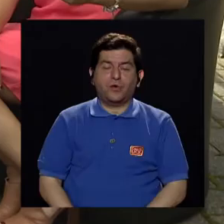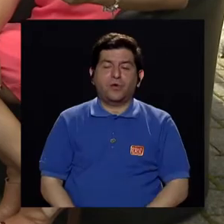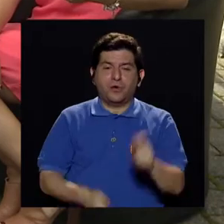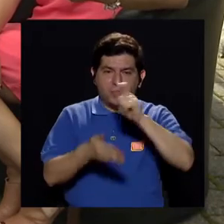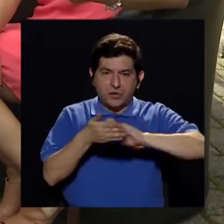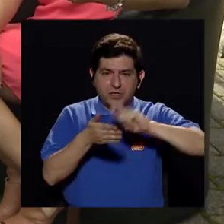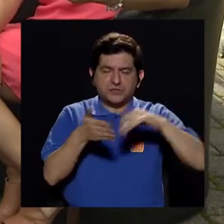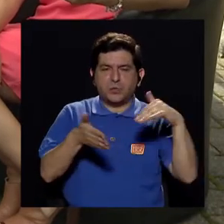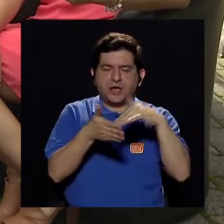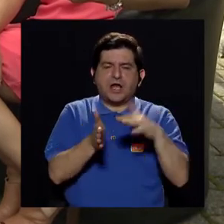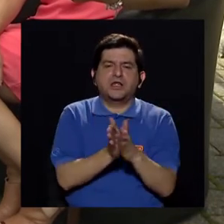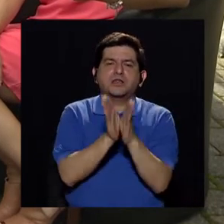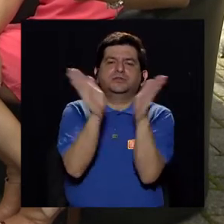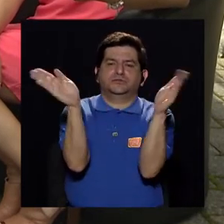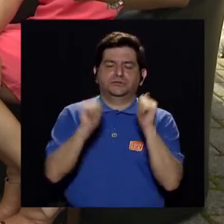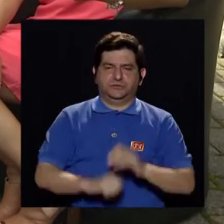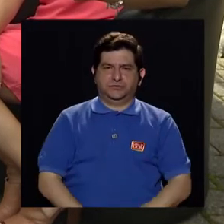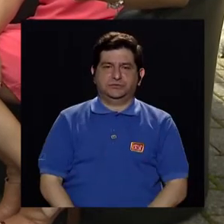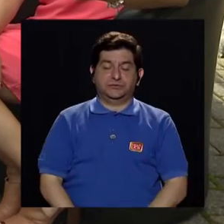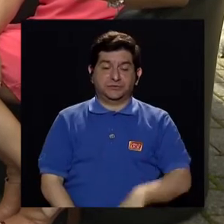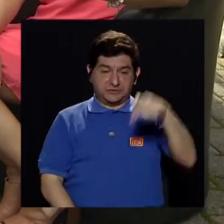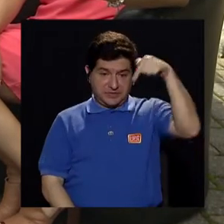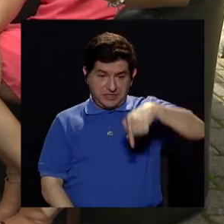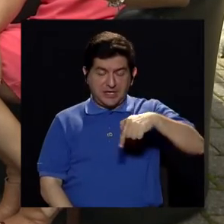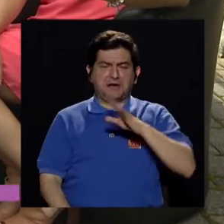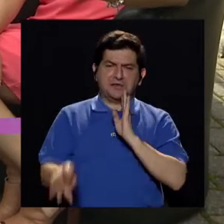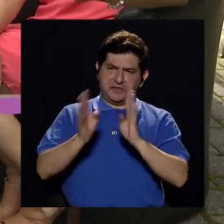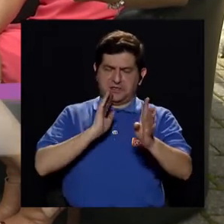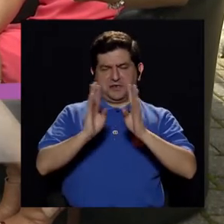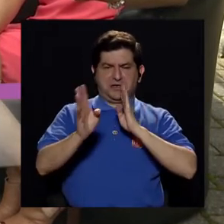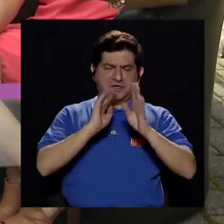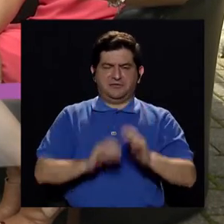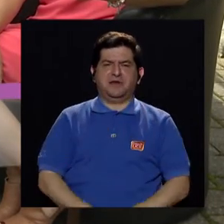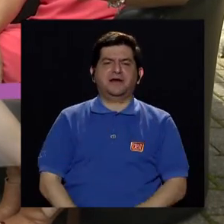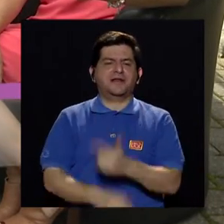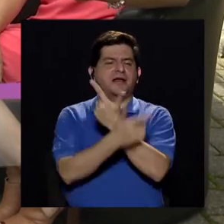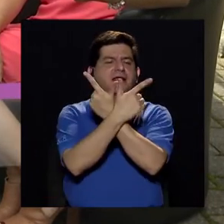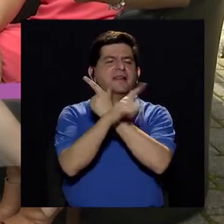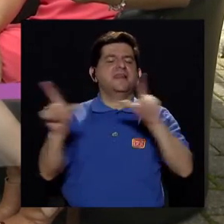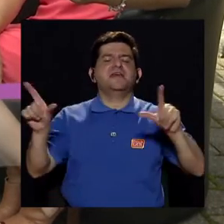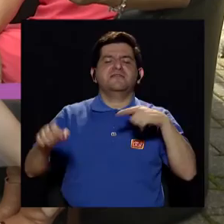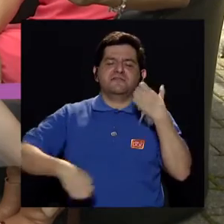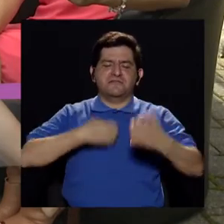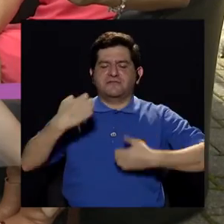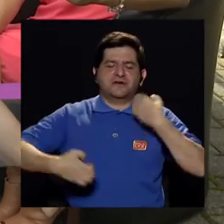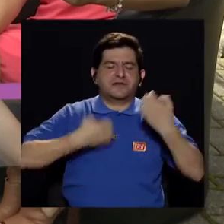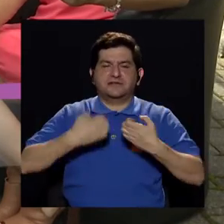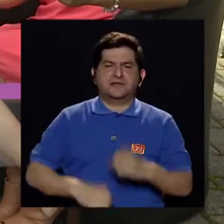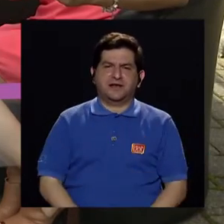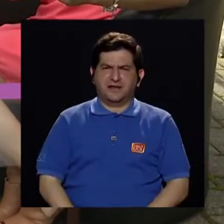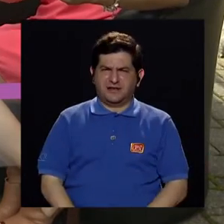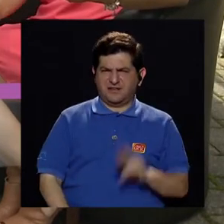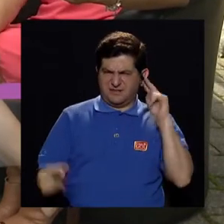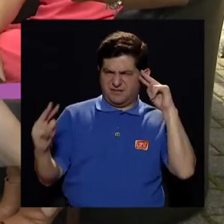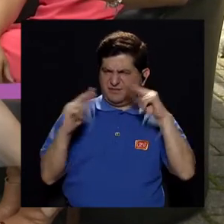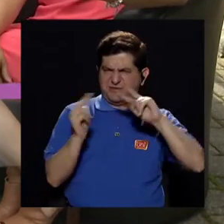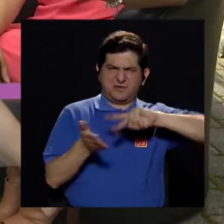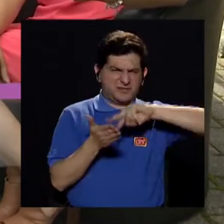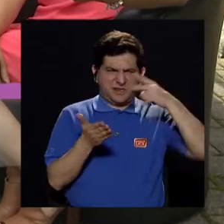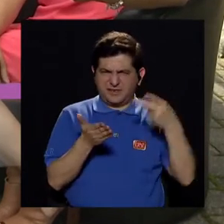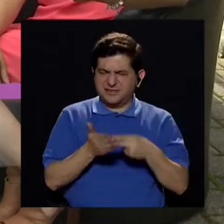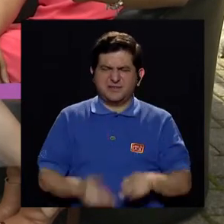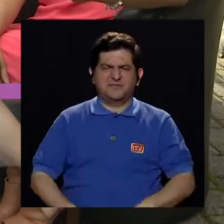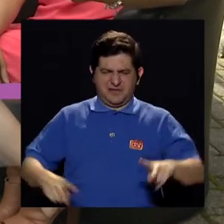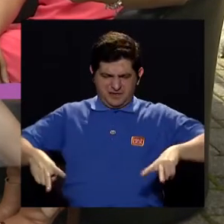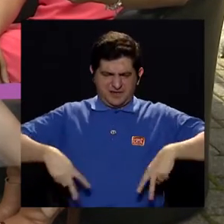la Escuela de Estudios Generales y desde aquí vamos a conversar acerca de la libertad emocional. Vamos a conocer de qué se trata vivir